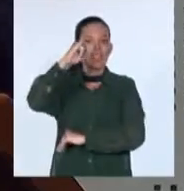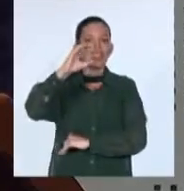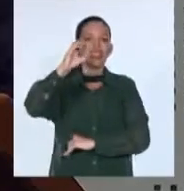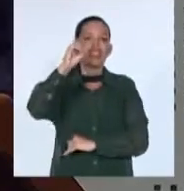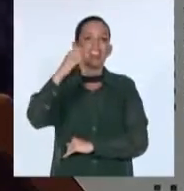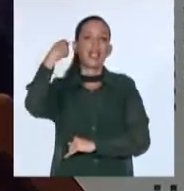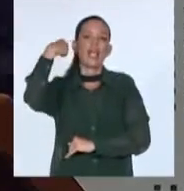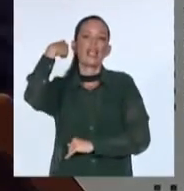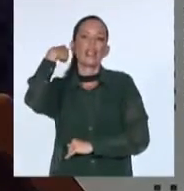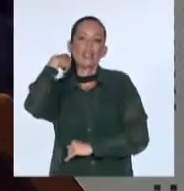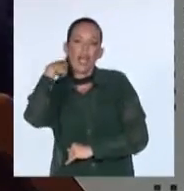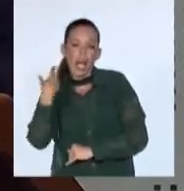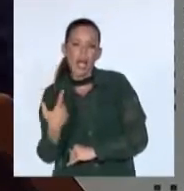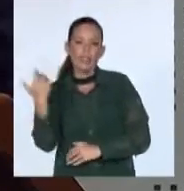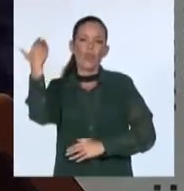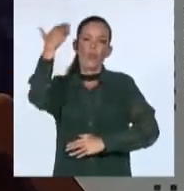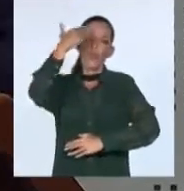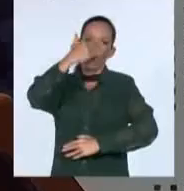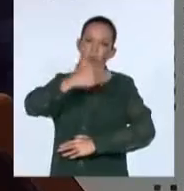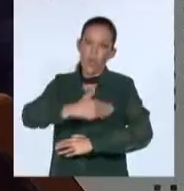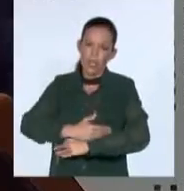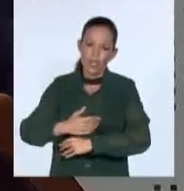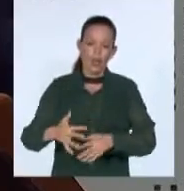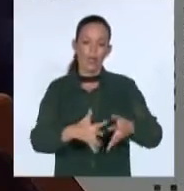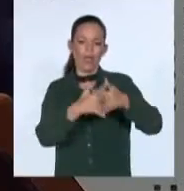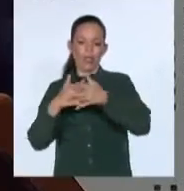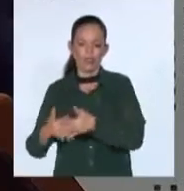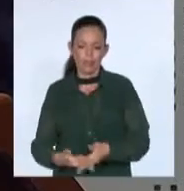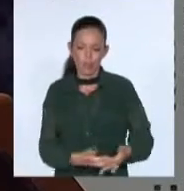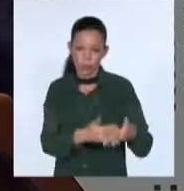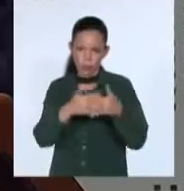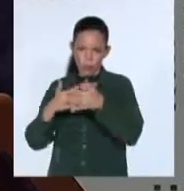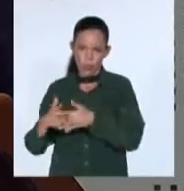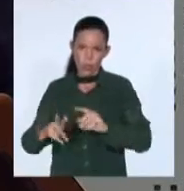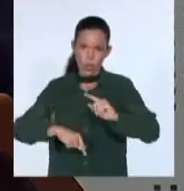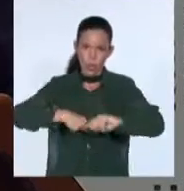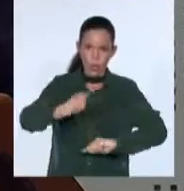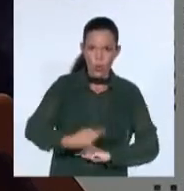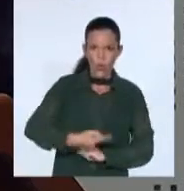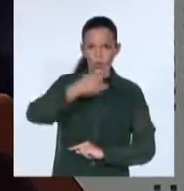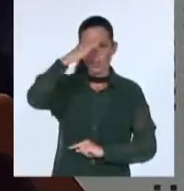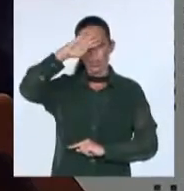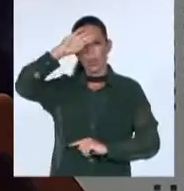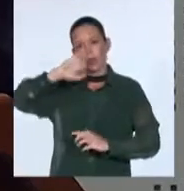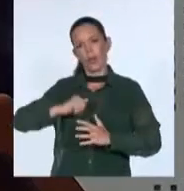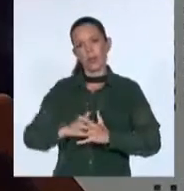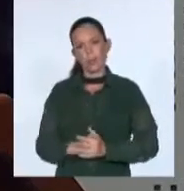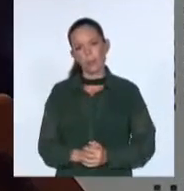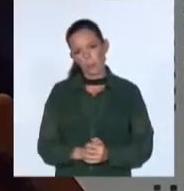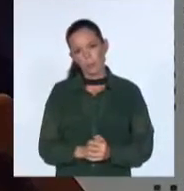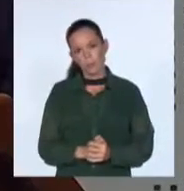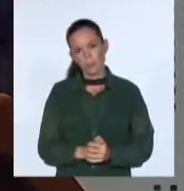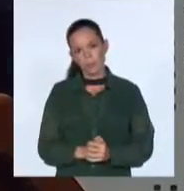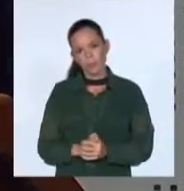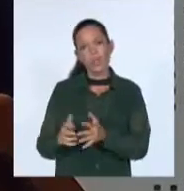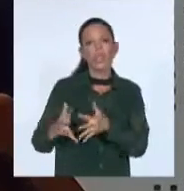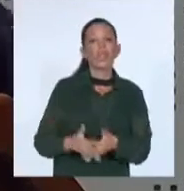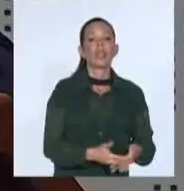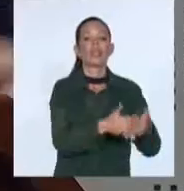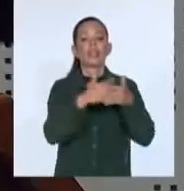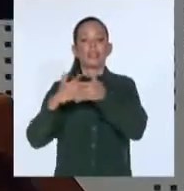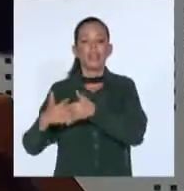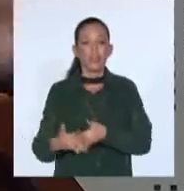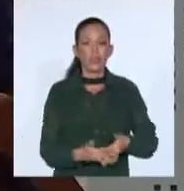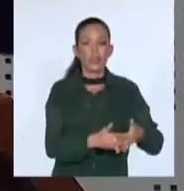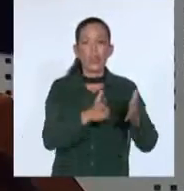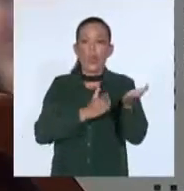vergonzoso bloqueo por parte de los Estados Unidos. Que los Estados Unidos han influido sobre todo el mundo para